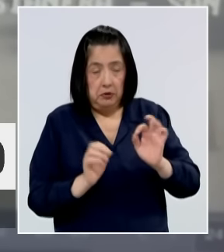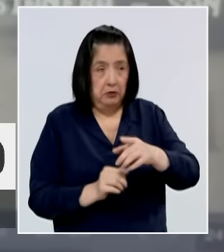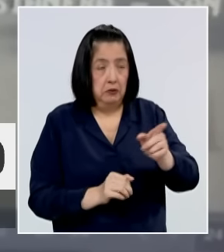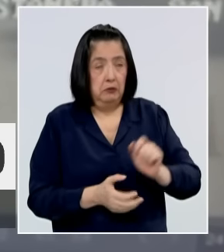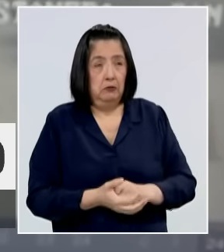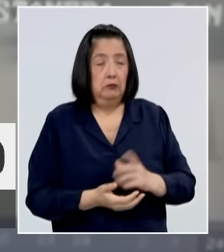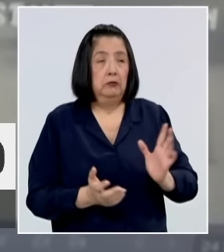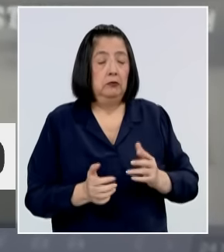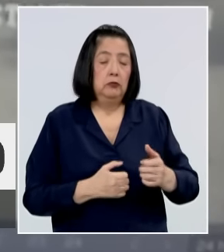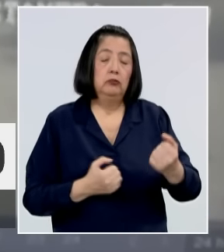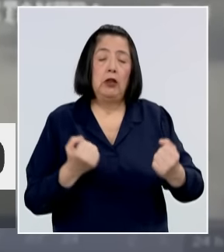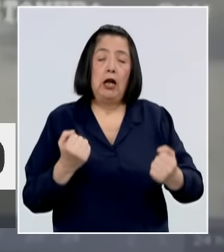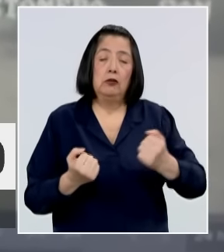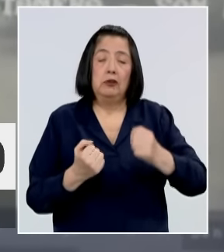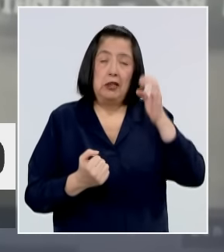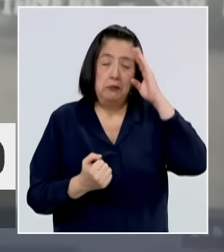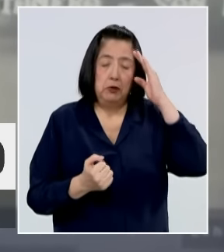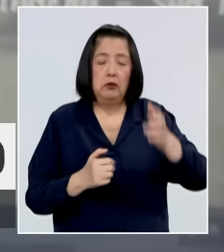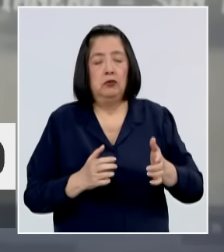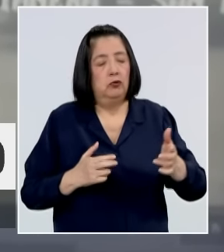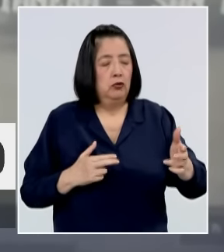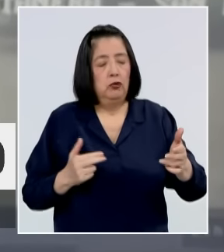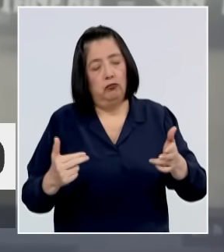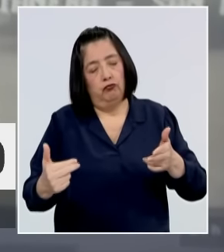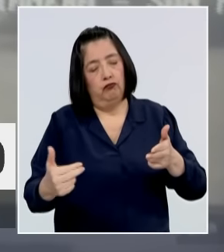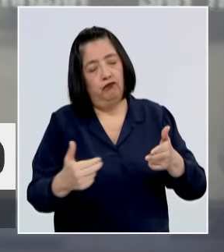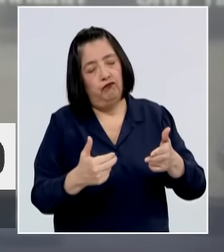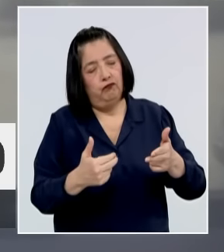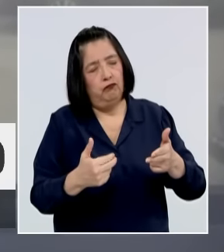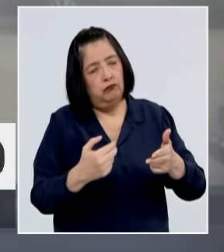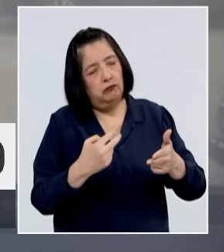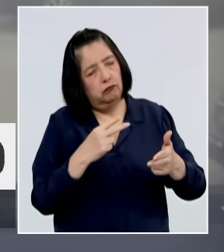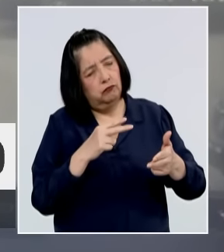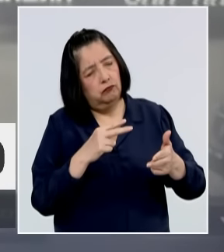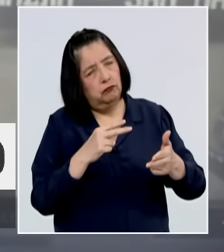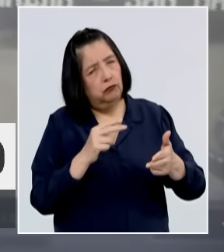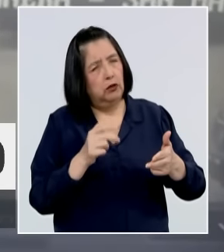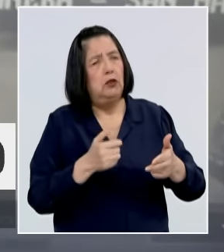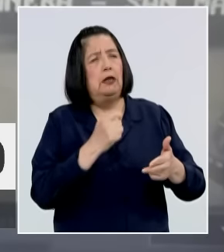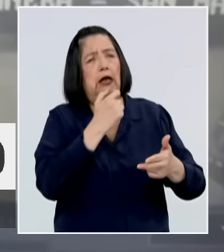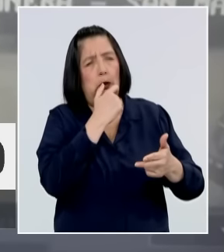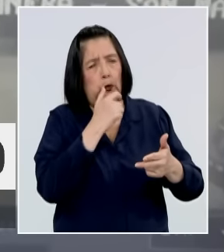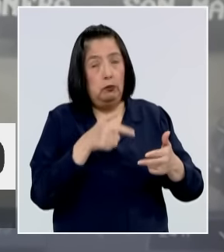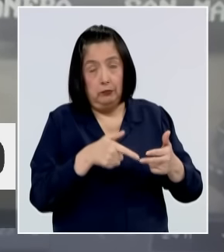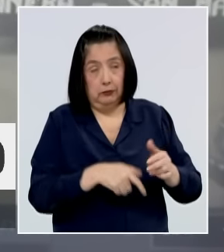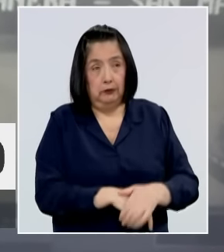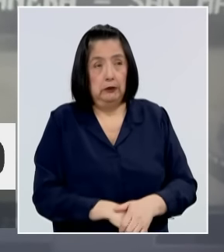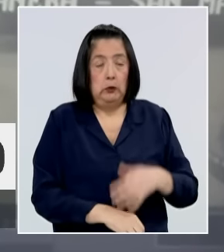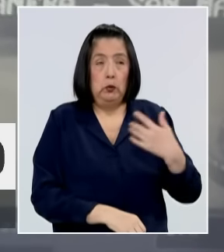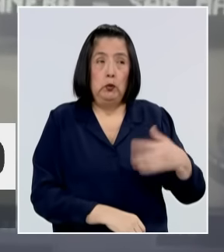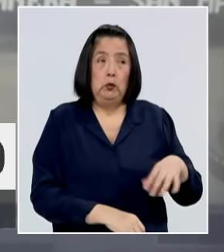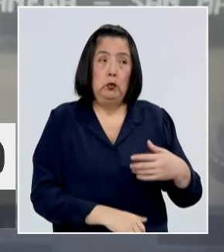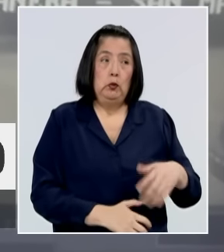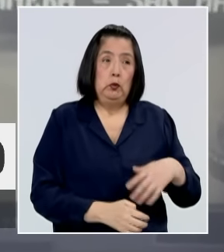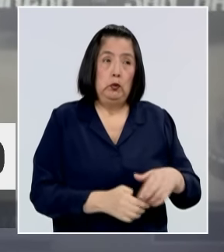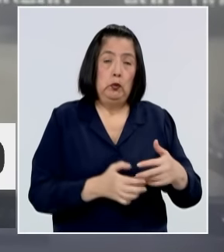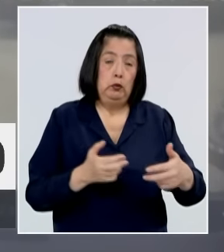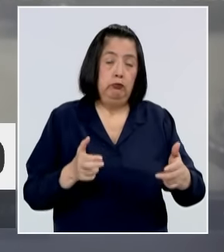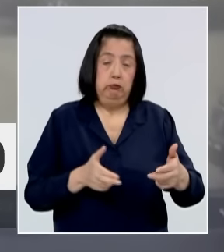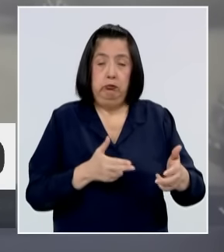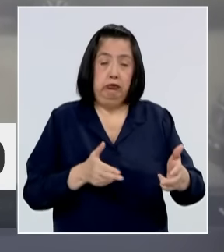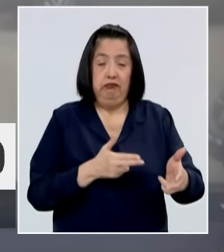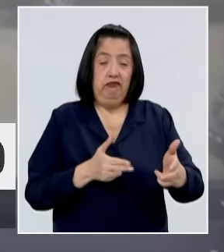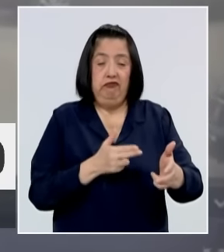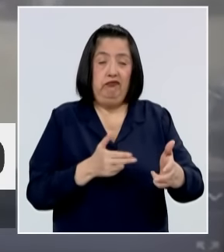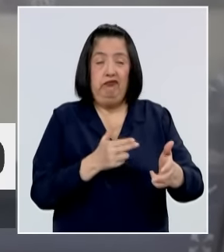hasta que se les cruzó un patrullero que al verlos en actitud sospechosa decidió intervenirlos iniciándose así una persecución